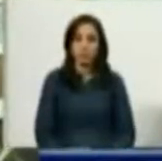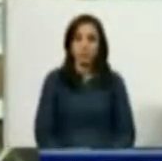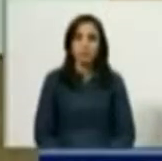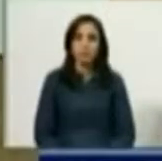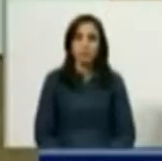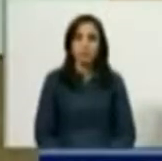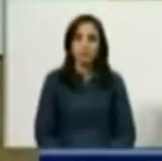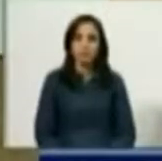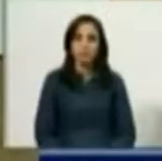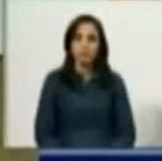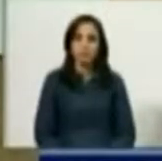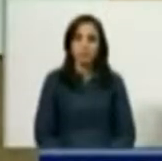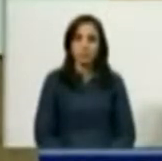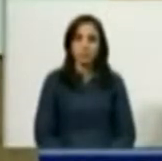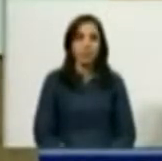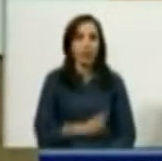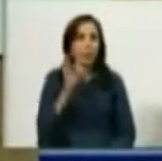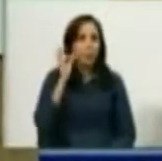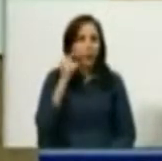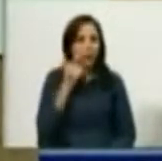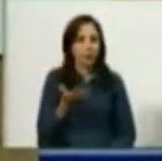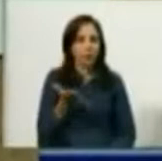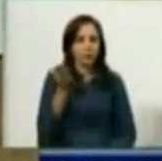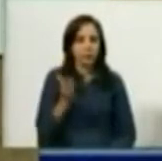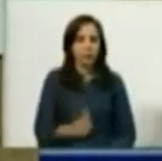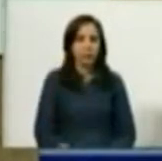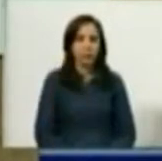y Belice Pacheco de Bautista